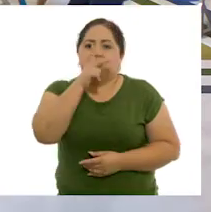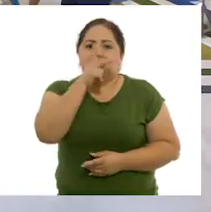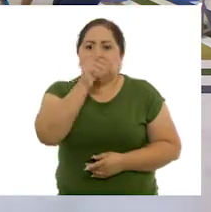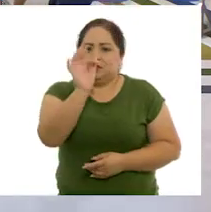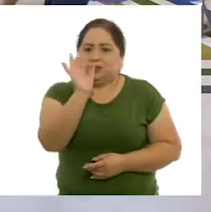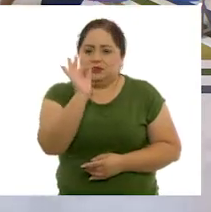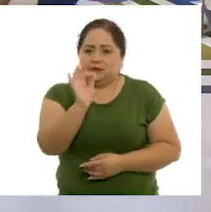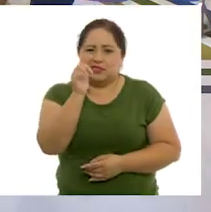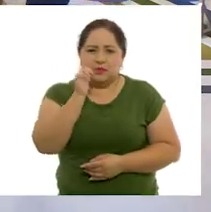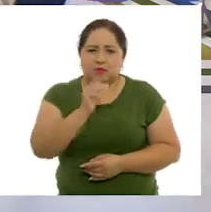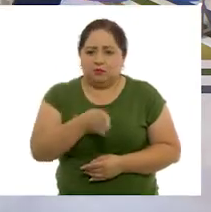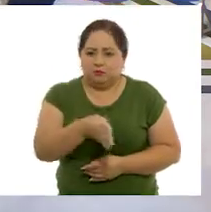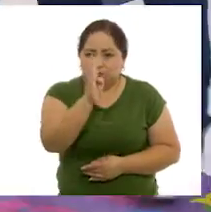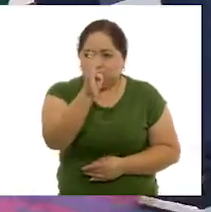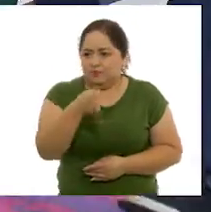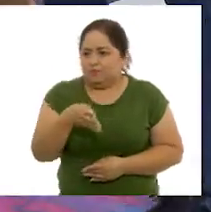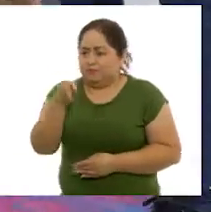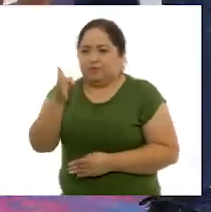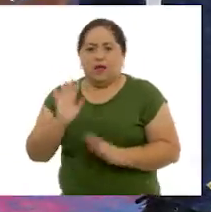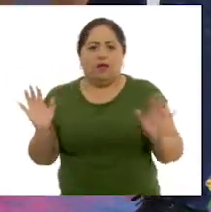allá.